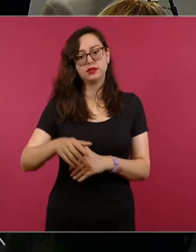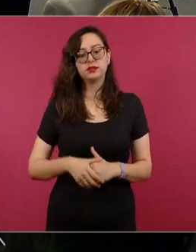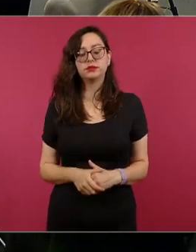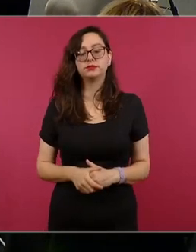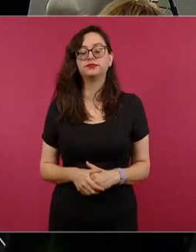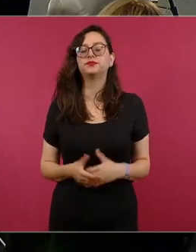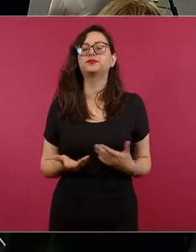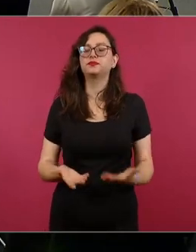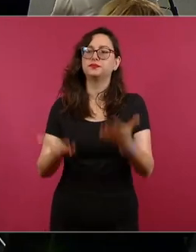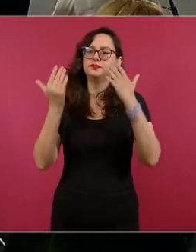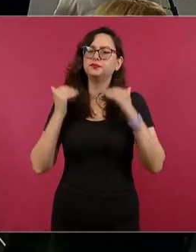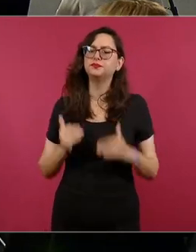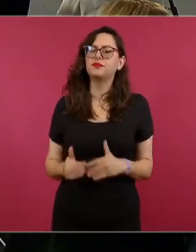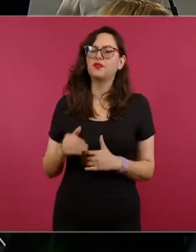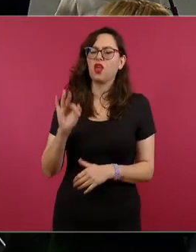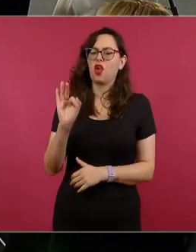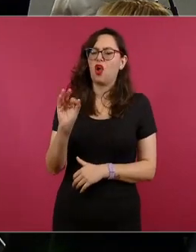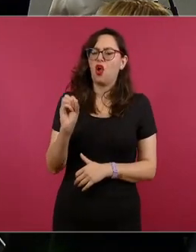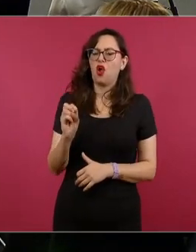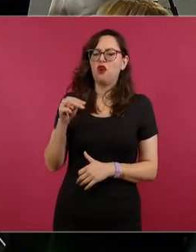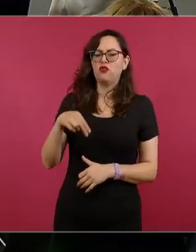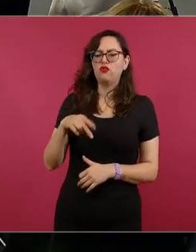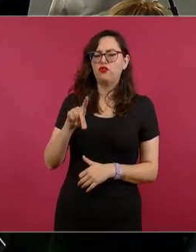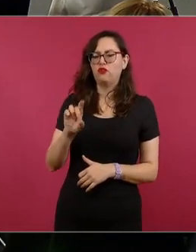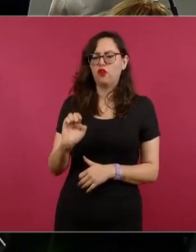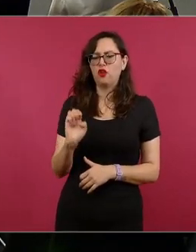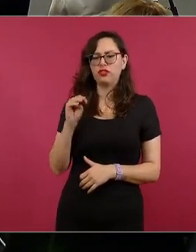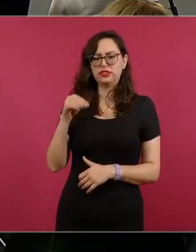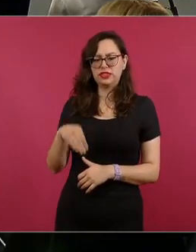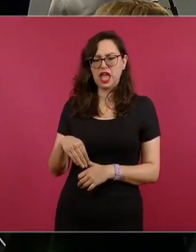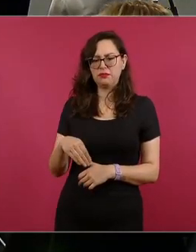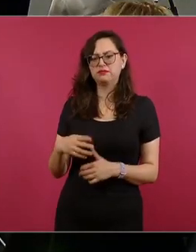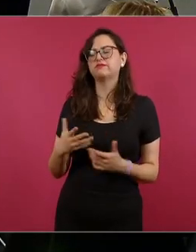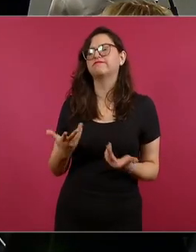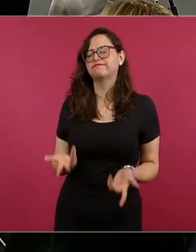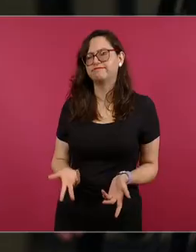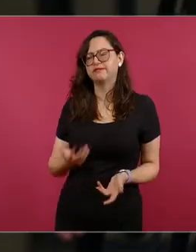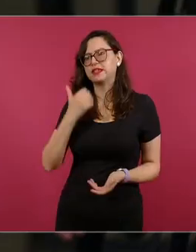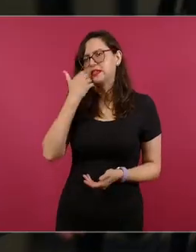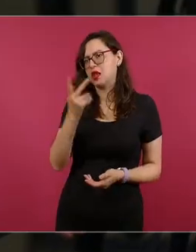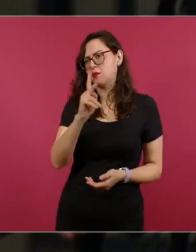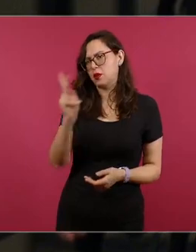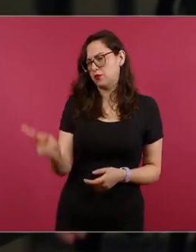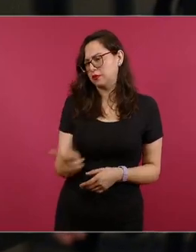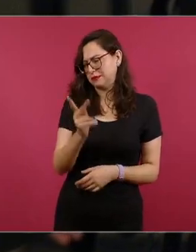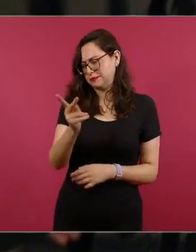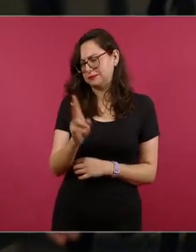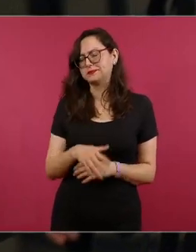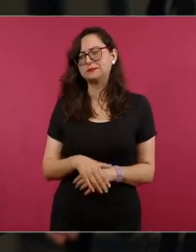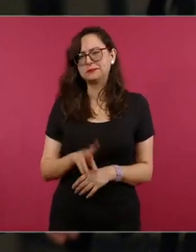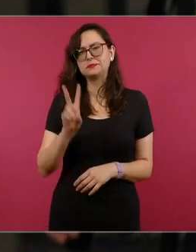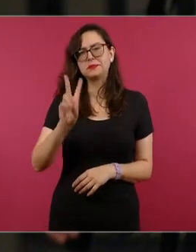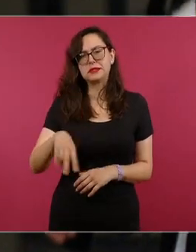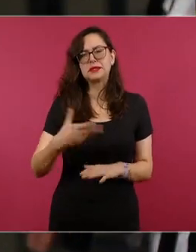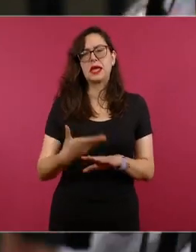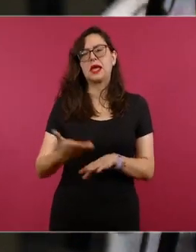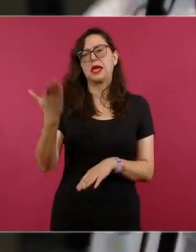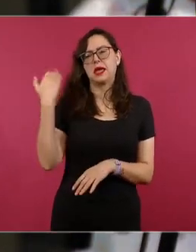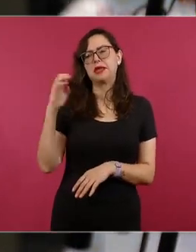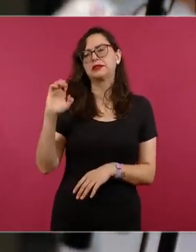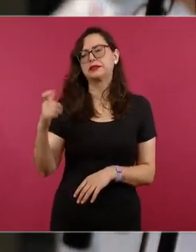Fondem. Usted quitó este fondo porque se lo robaban, porque no cumplían, porque había